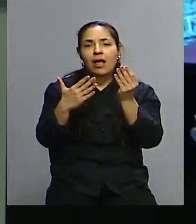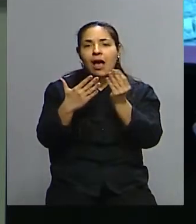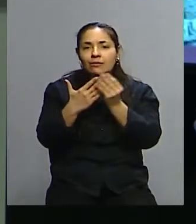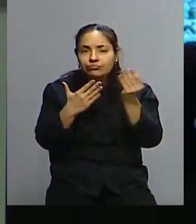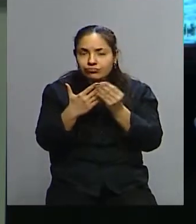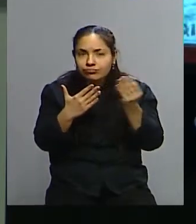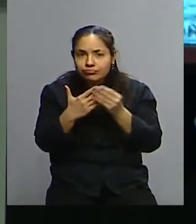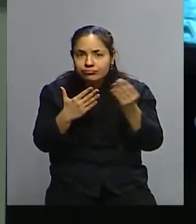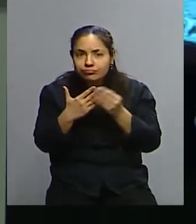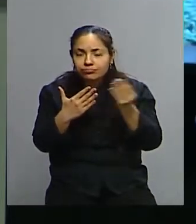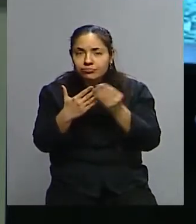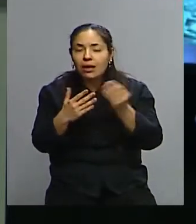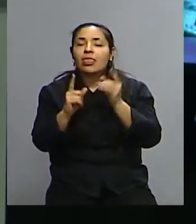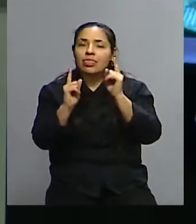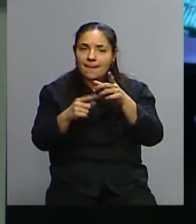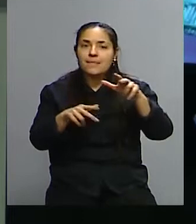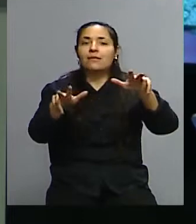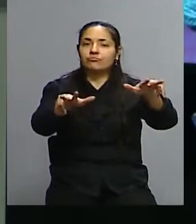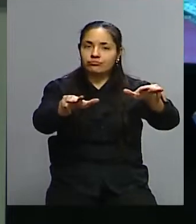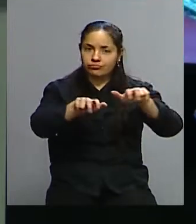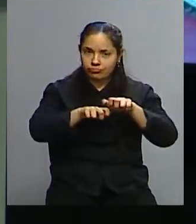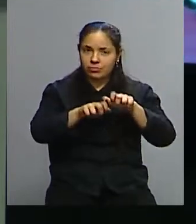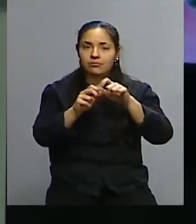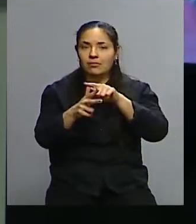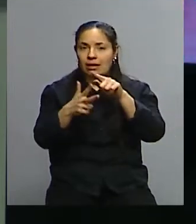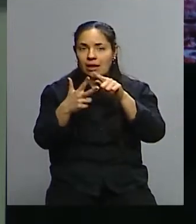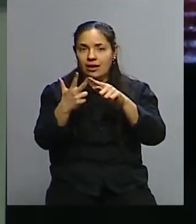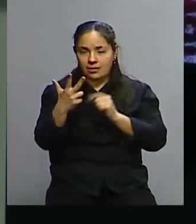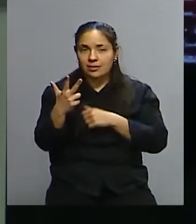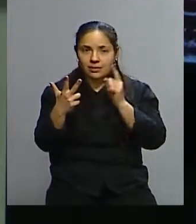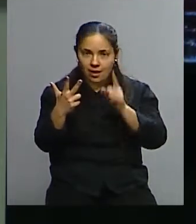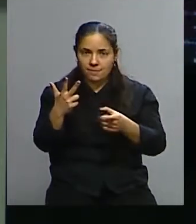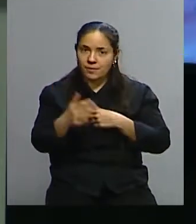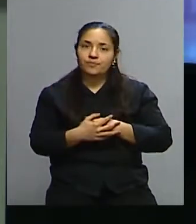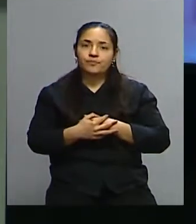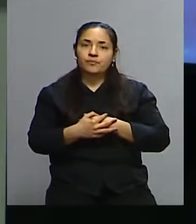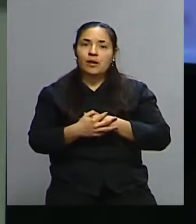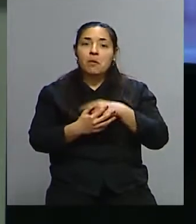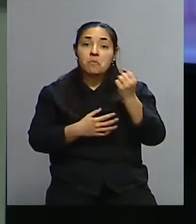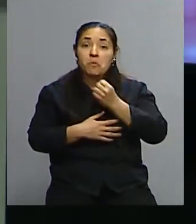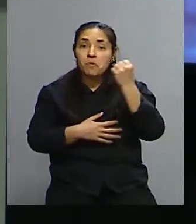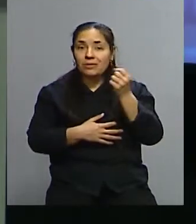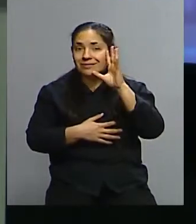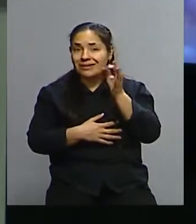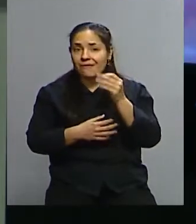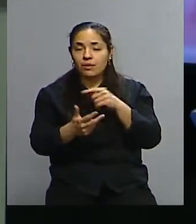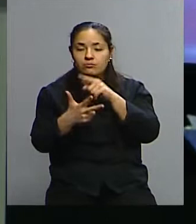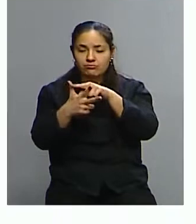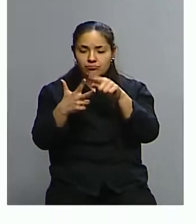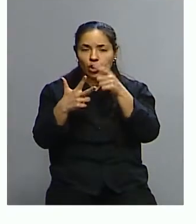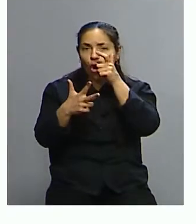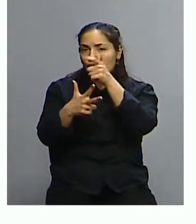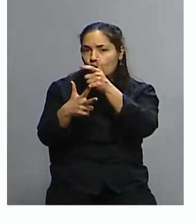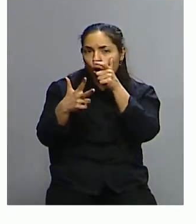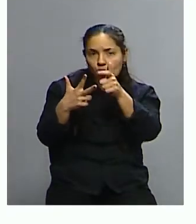por otro lado recaudan, ¿sí? Entonces es interesante pensar cómo hacemos para controlar esto, ¿no? Si bien el enfoque es